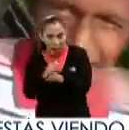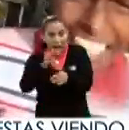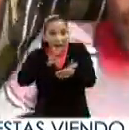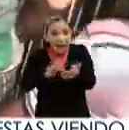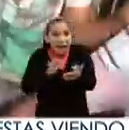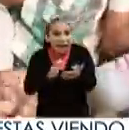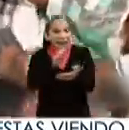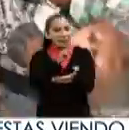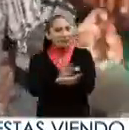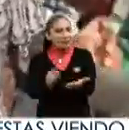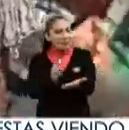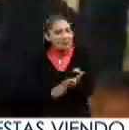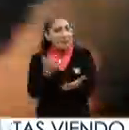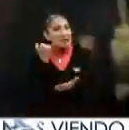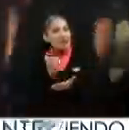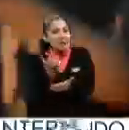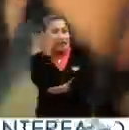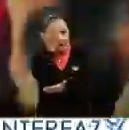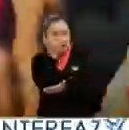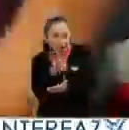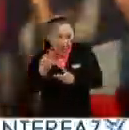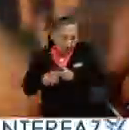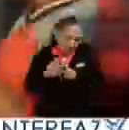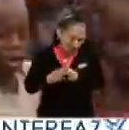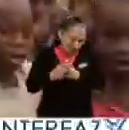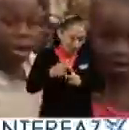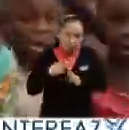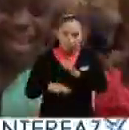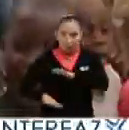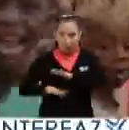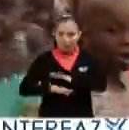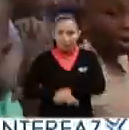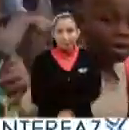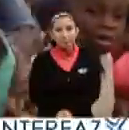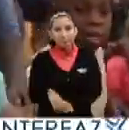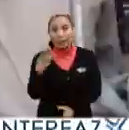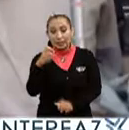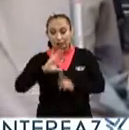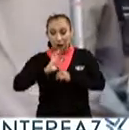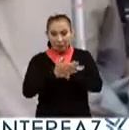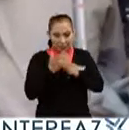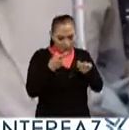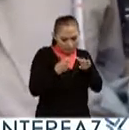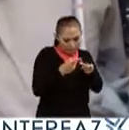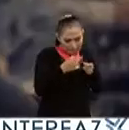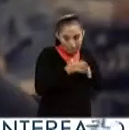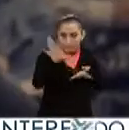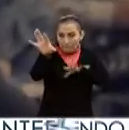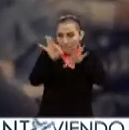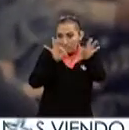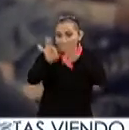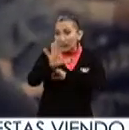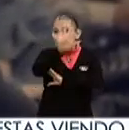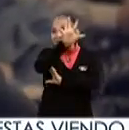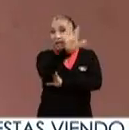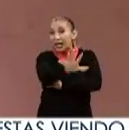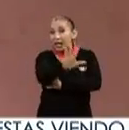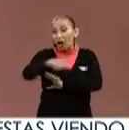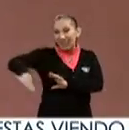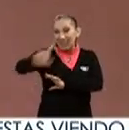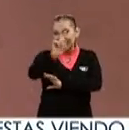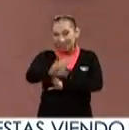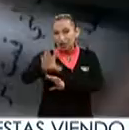leer, escribir y habilidades matemáticas básicas. El comité organizador seleccionó a 5 de